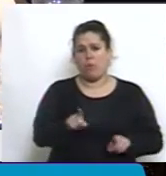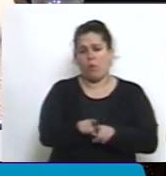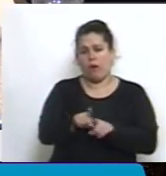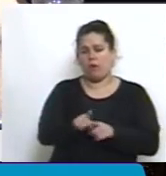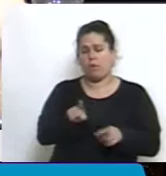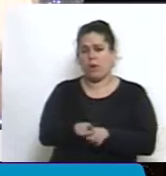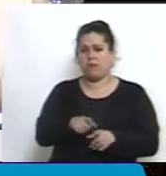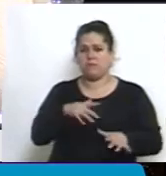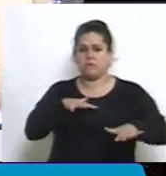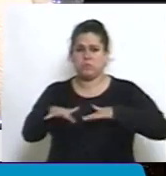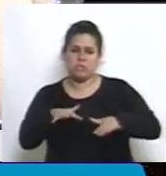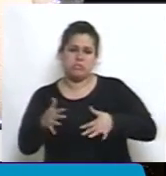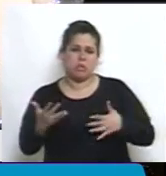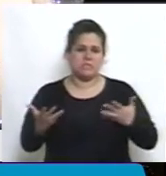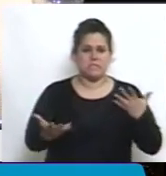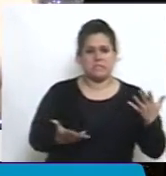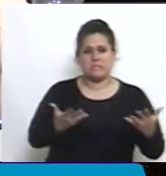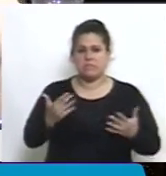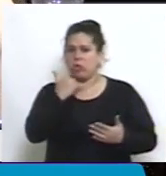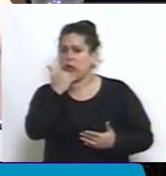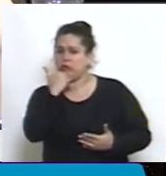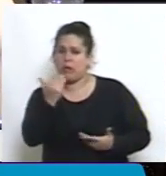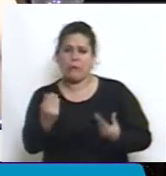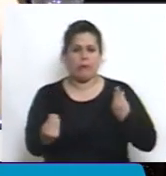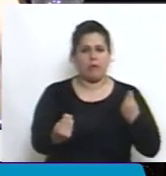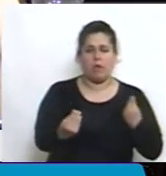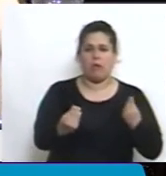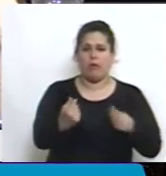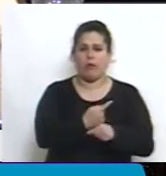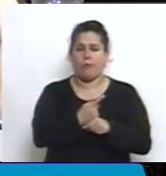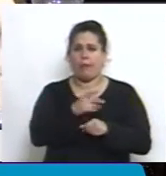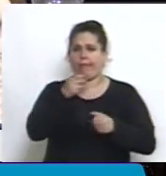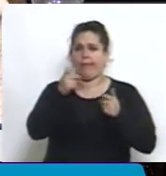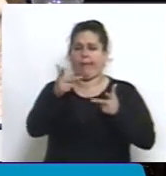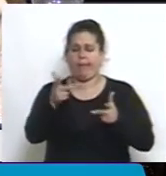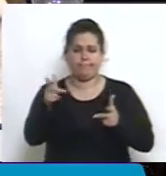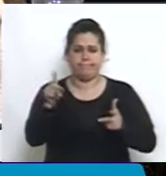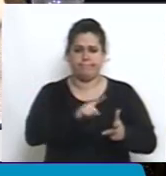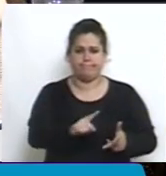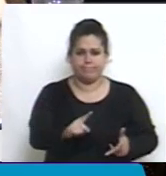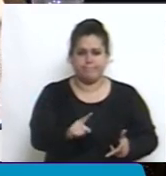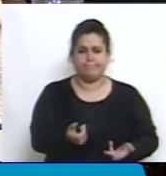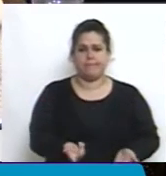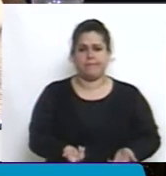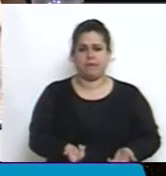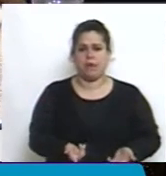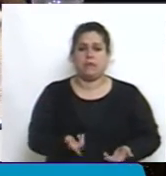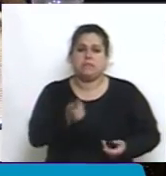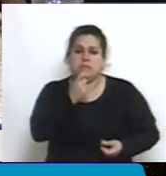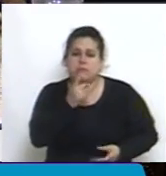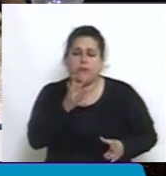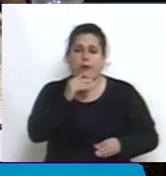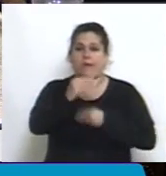una trama que no sabe cómo o que no puede romper, a menos que alguien de esa